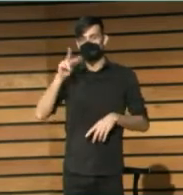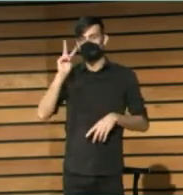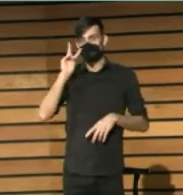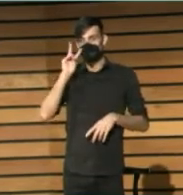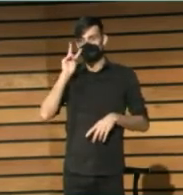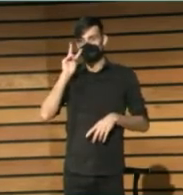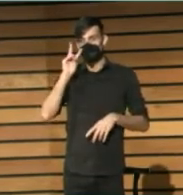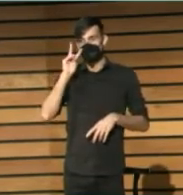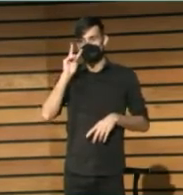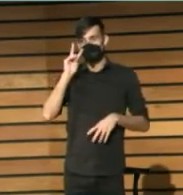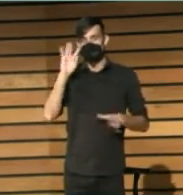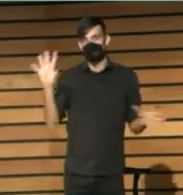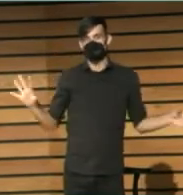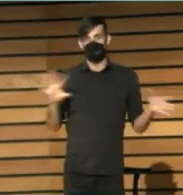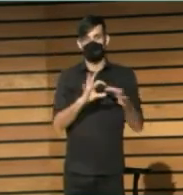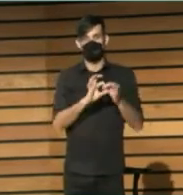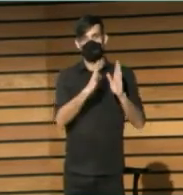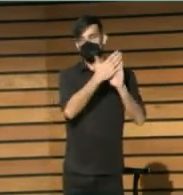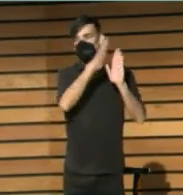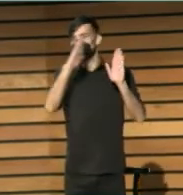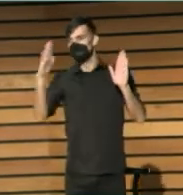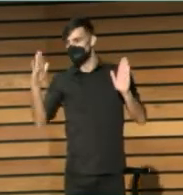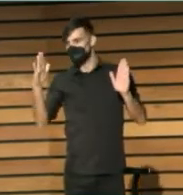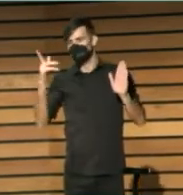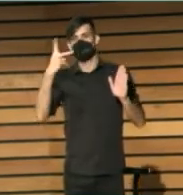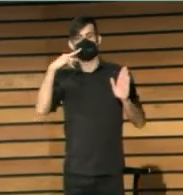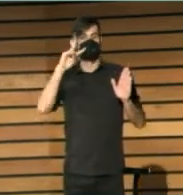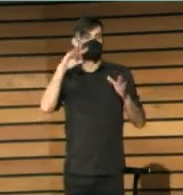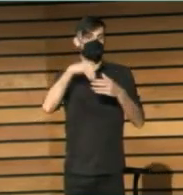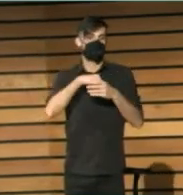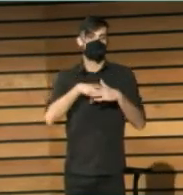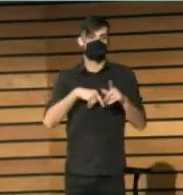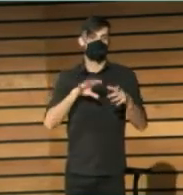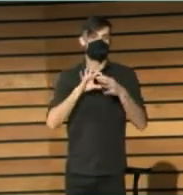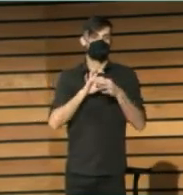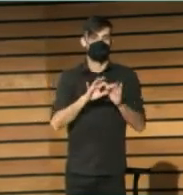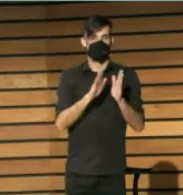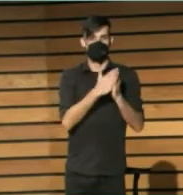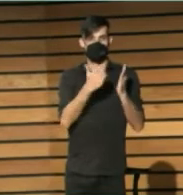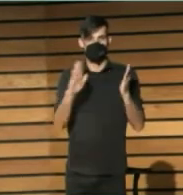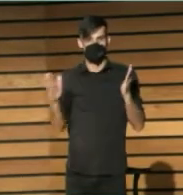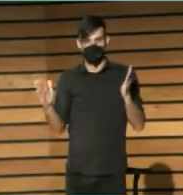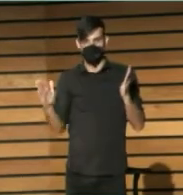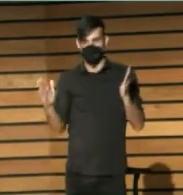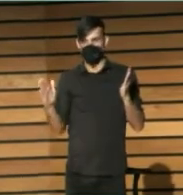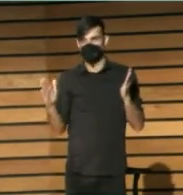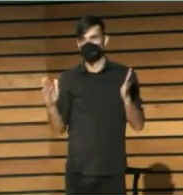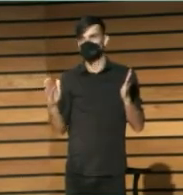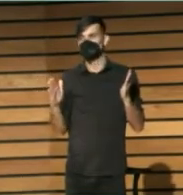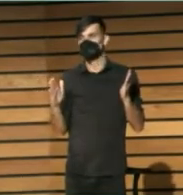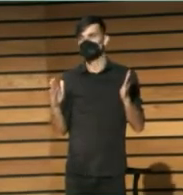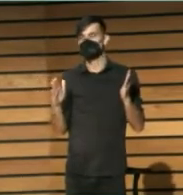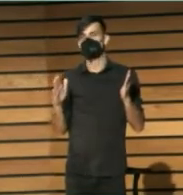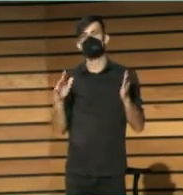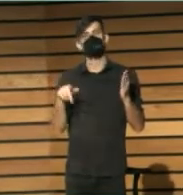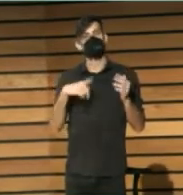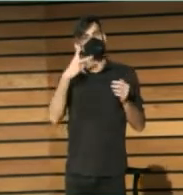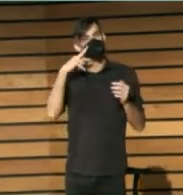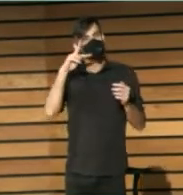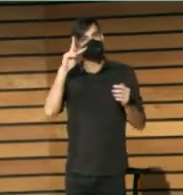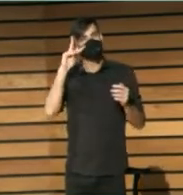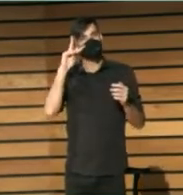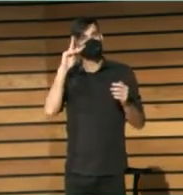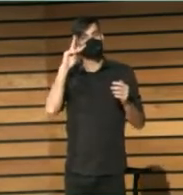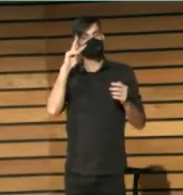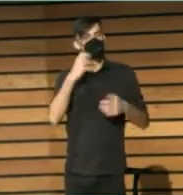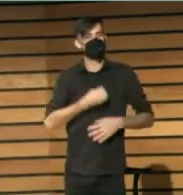que tienen relación con la biblioteca, con la experiencia del libro, con la experiencia de trasladar la pasión